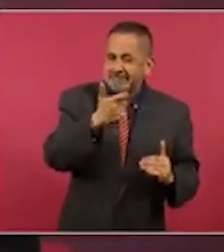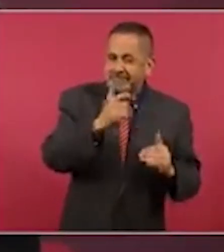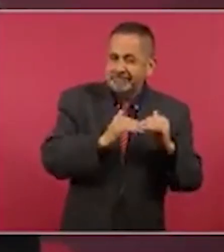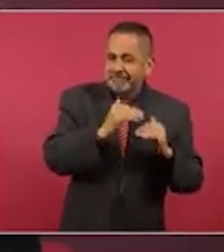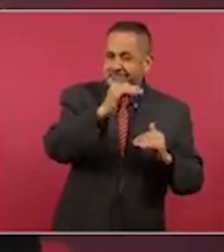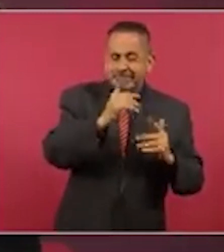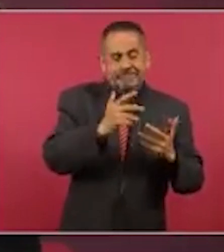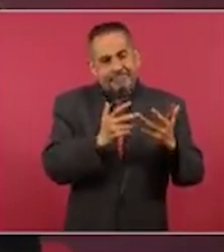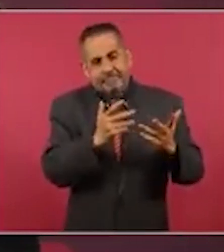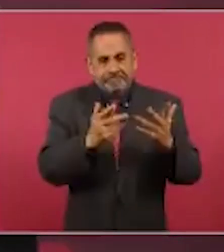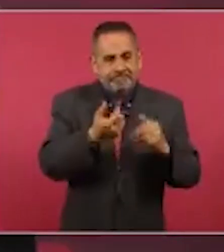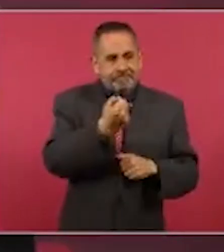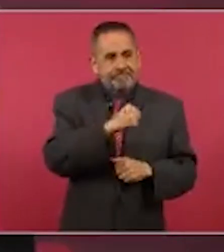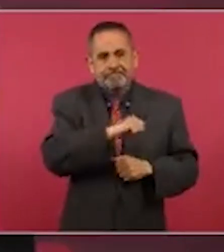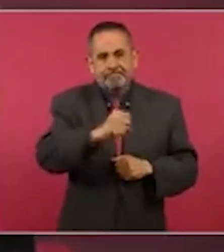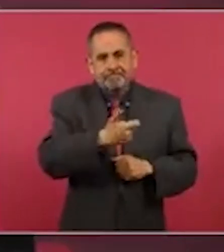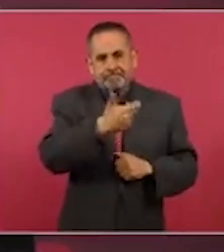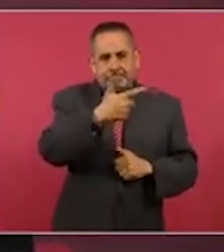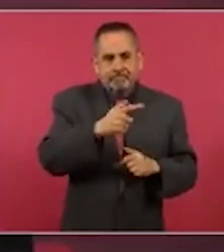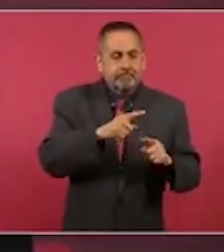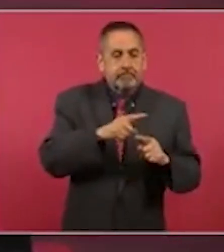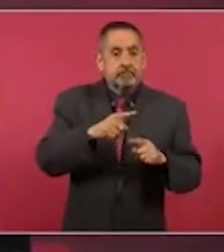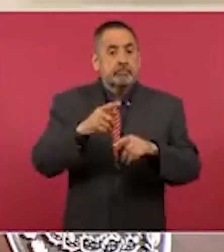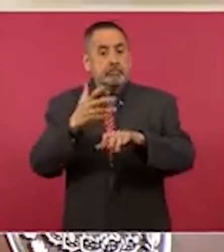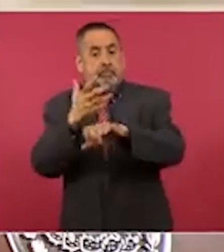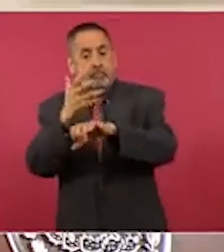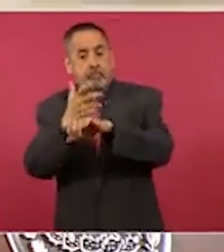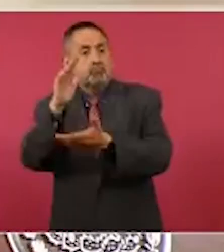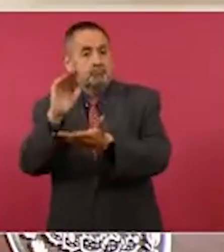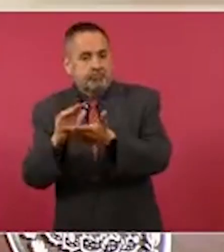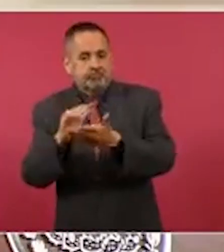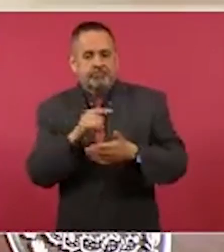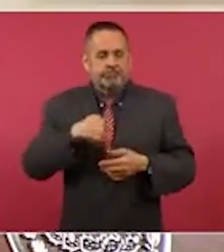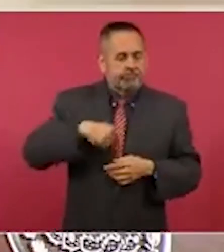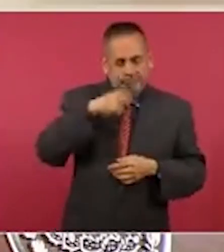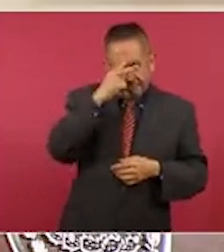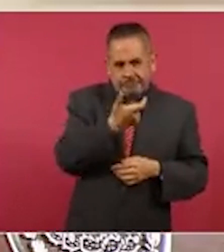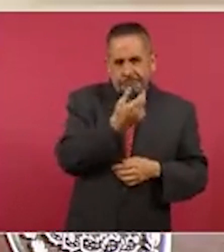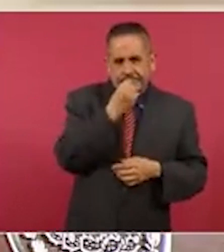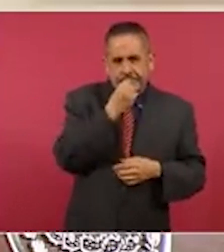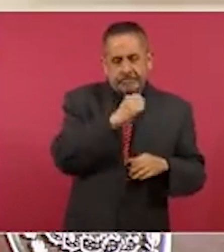Nacional de Estadística y Geografía. Cabe mencionar que dicha cifra fue mayor a las expectativas del